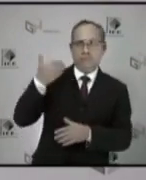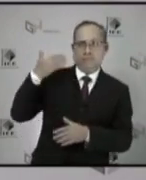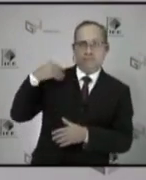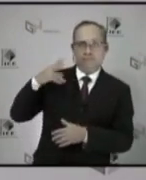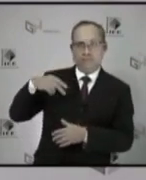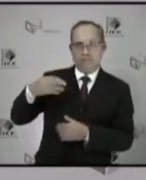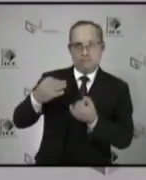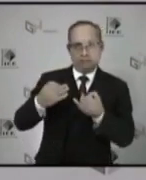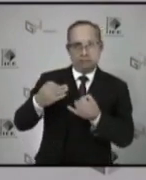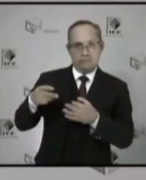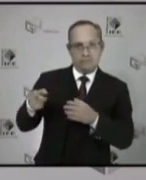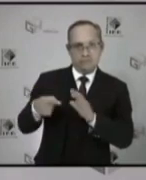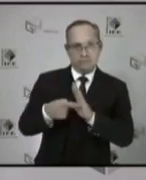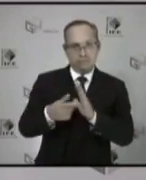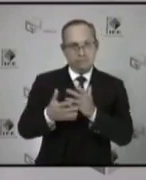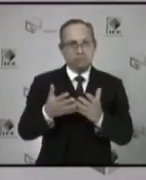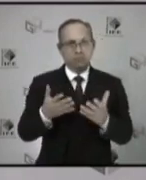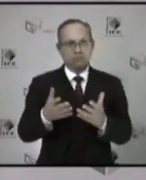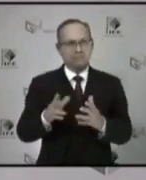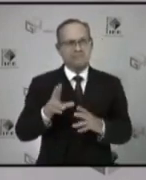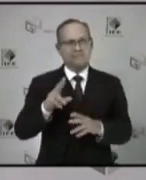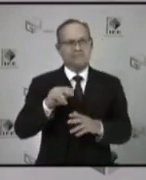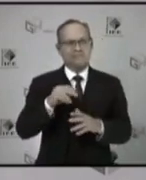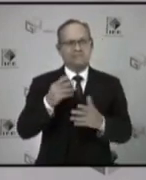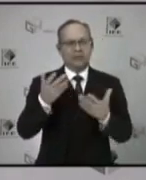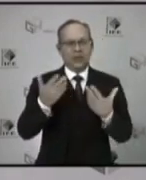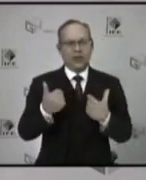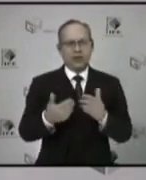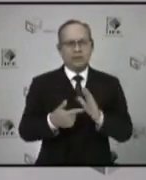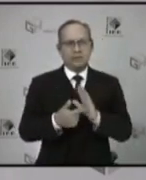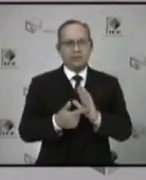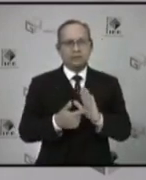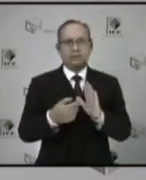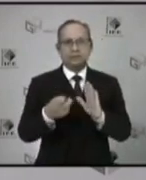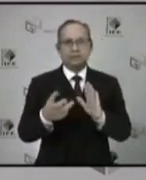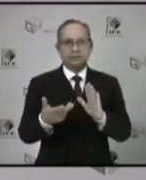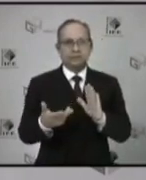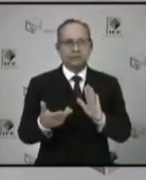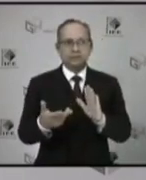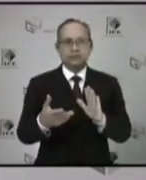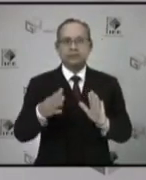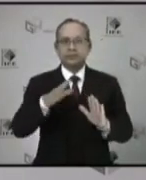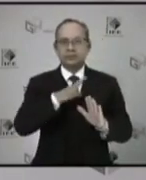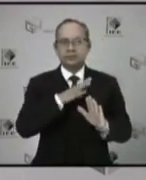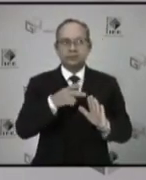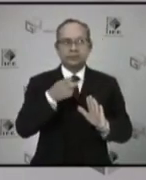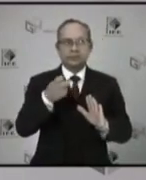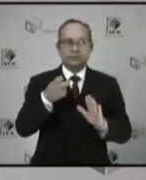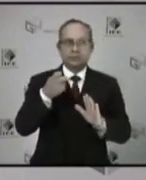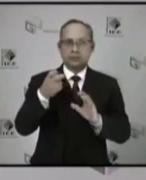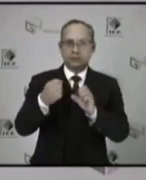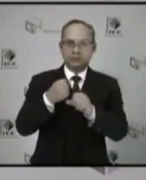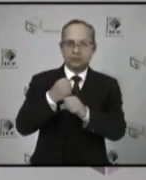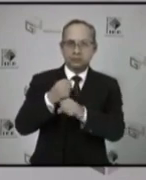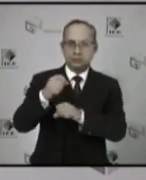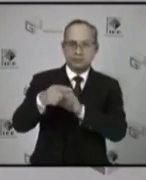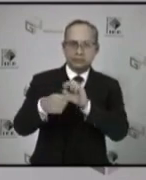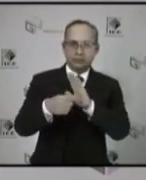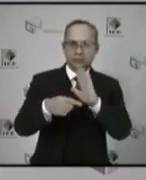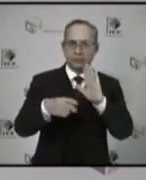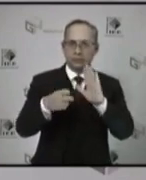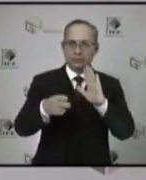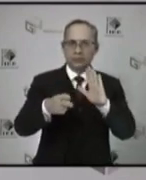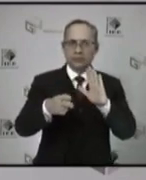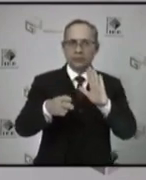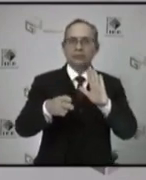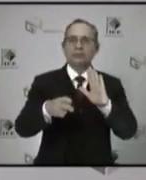está ahí, porque son funcionarios judiciales que llevan años, saben que junto a tus amigos saqueaste el fondo